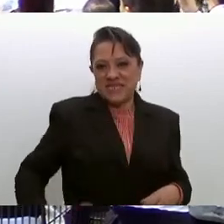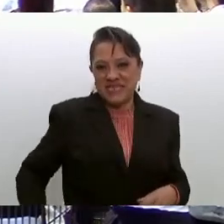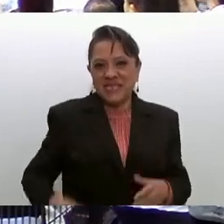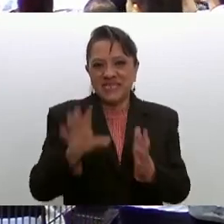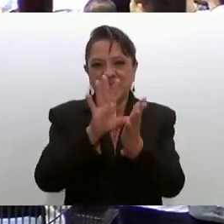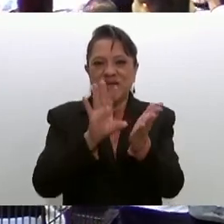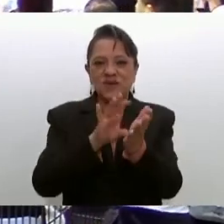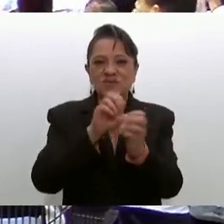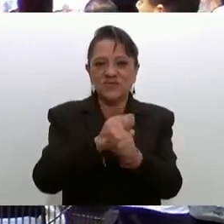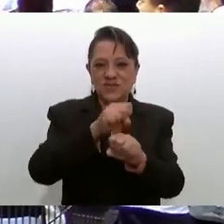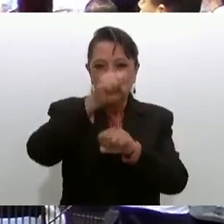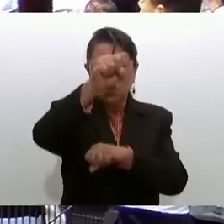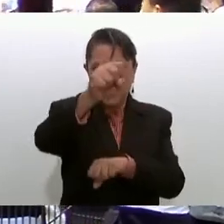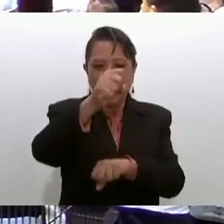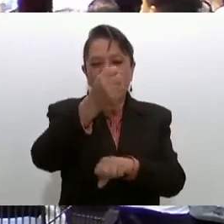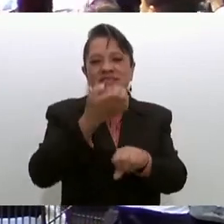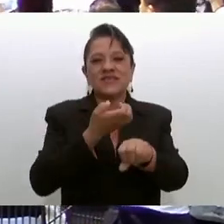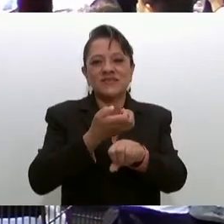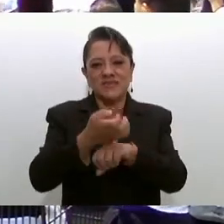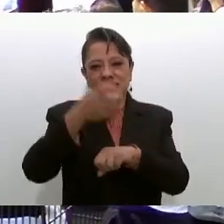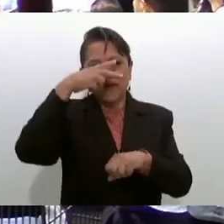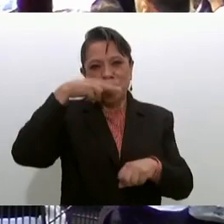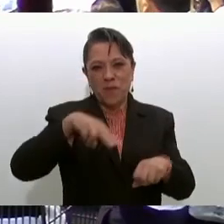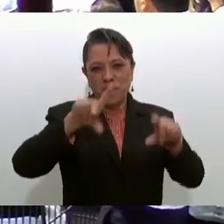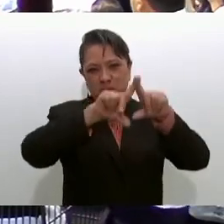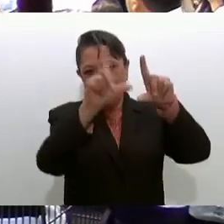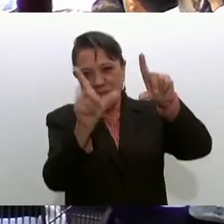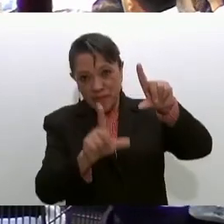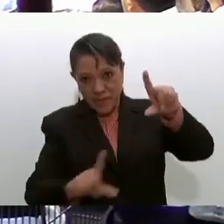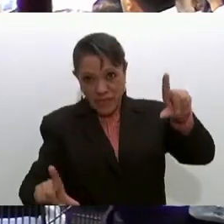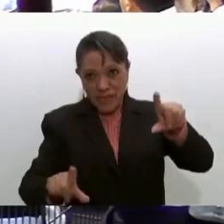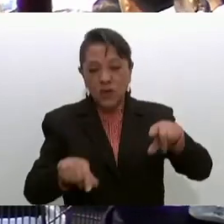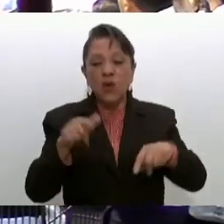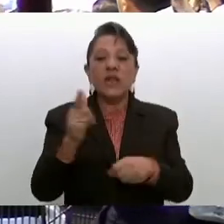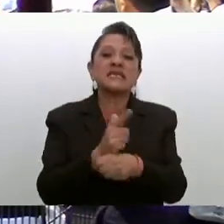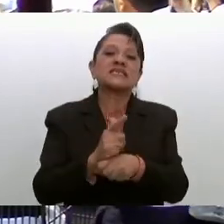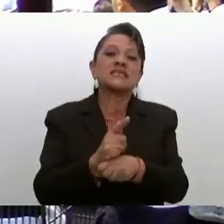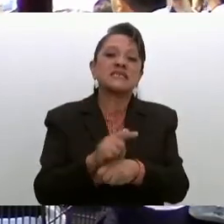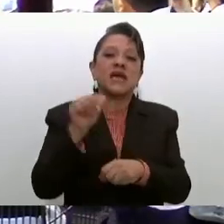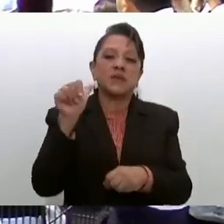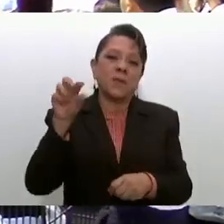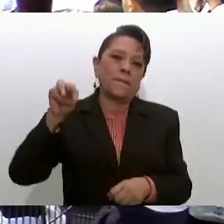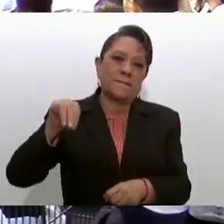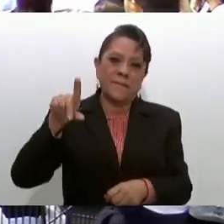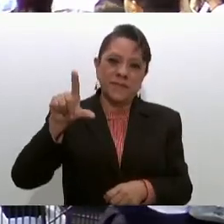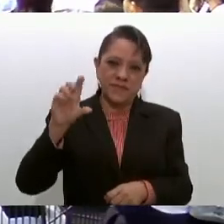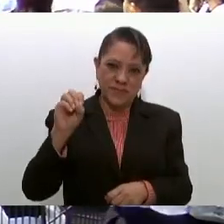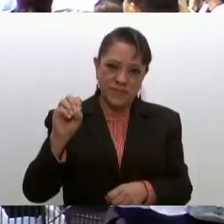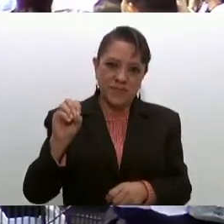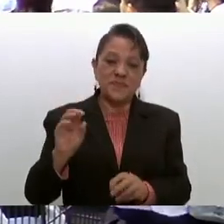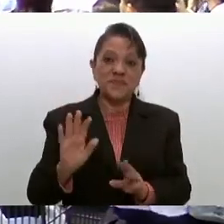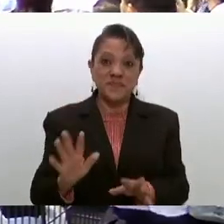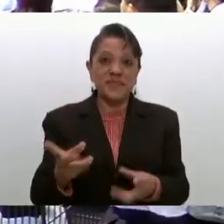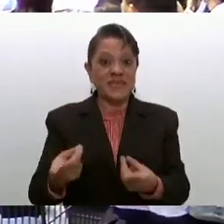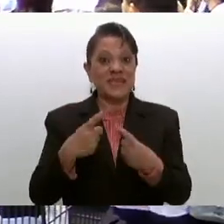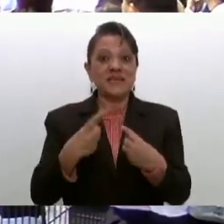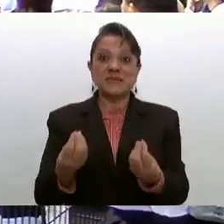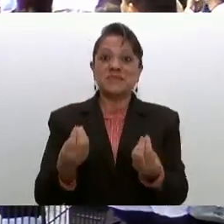mexicanos licenciado Andrés Manuel López Obrador me da mucho gusto